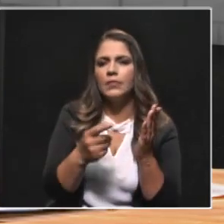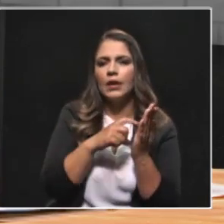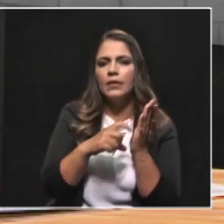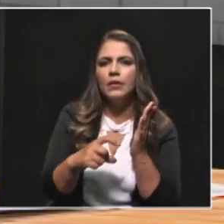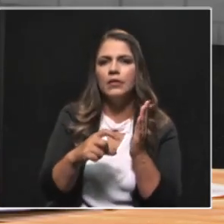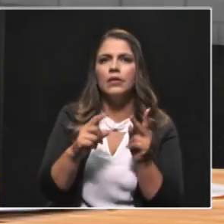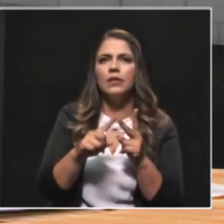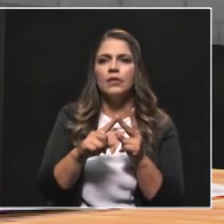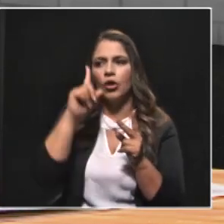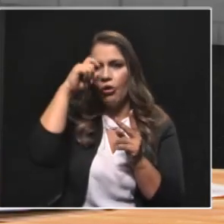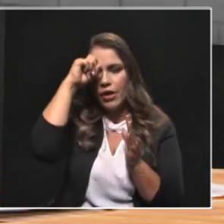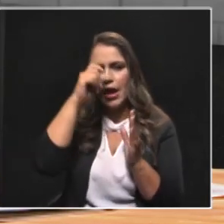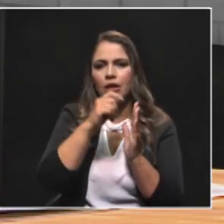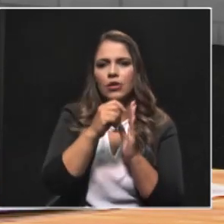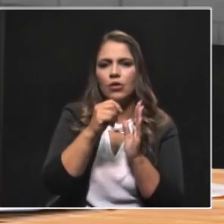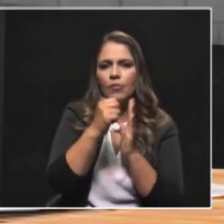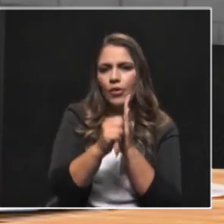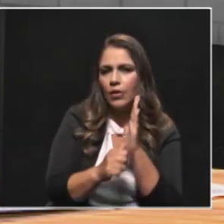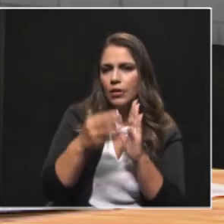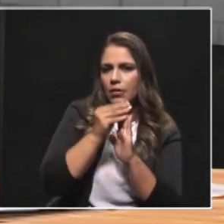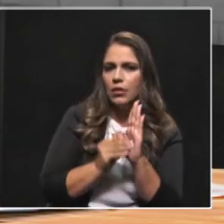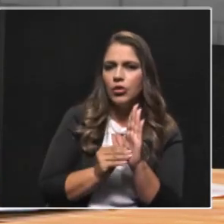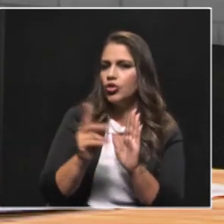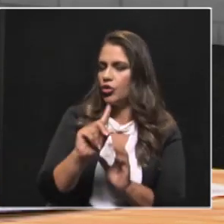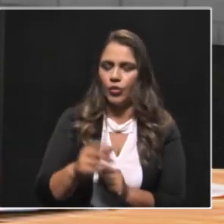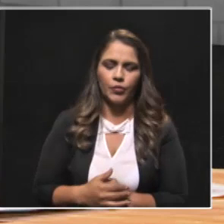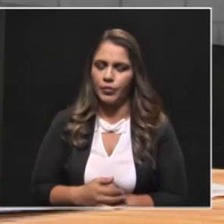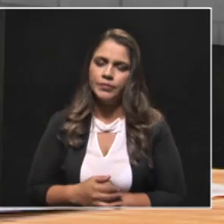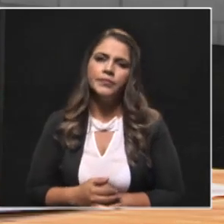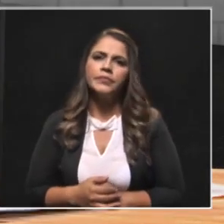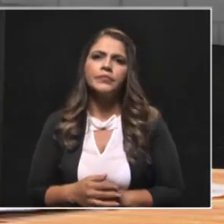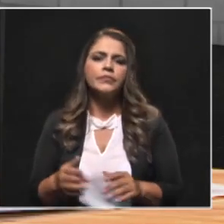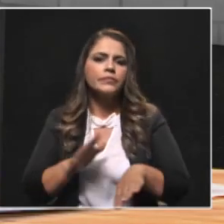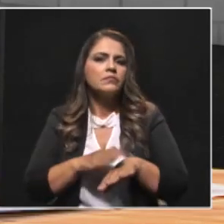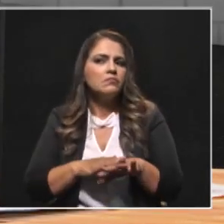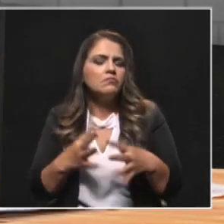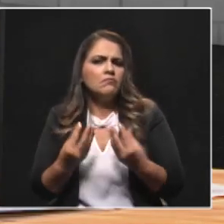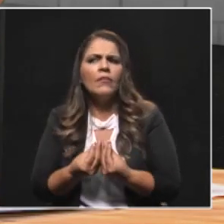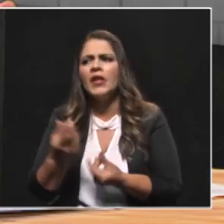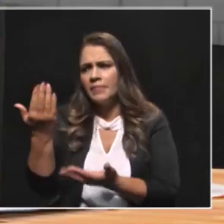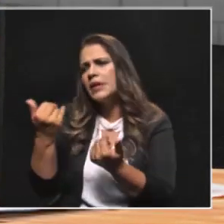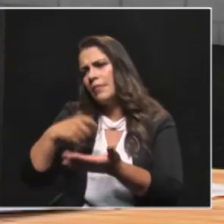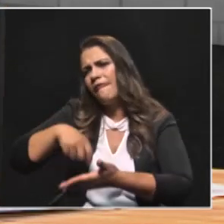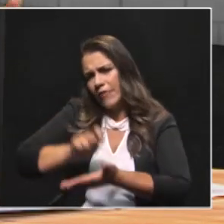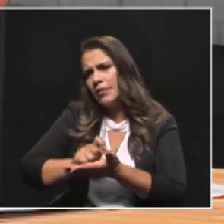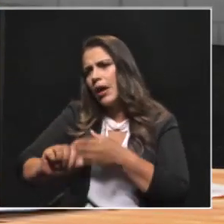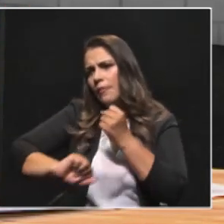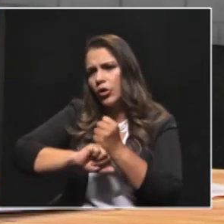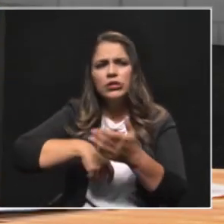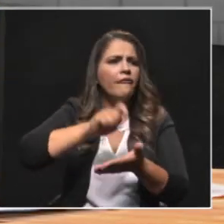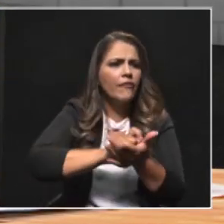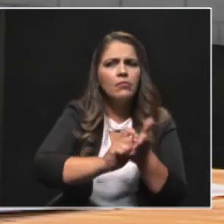de programa de gobierno. Okay. Entonces, mientras invite a la recolección de firmas, pues en